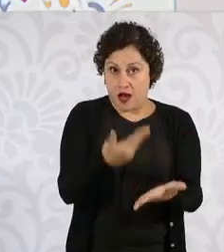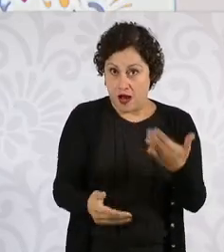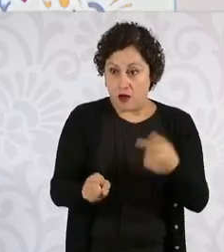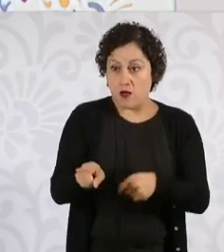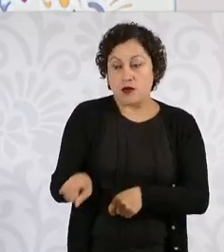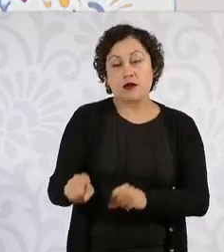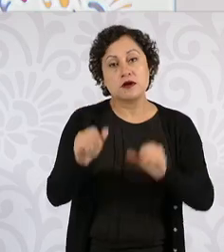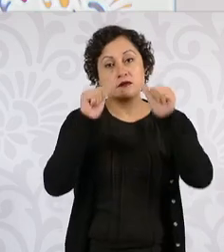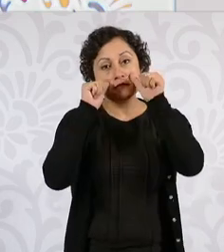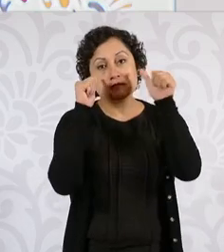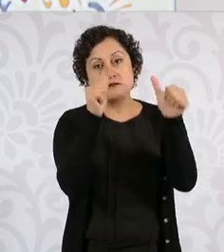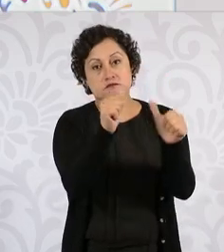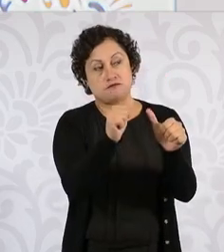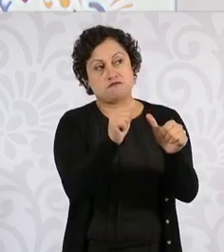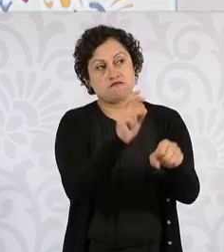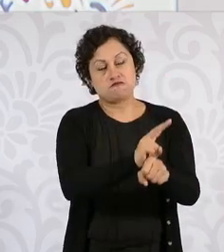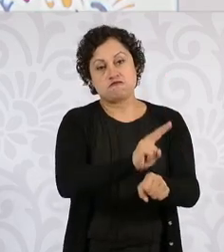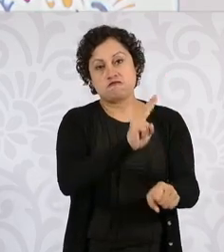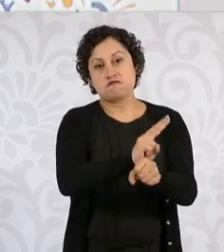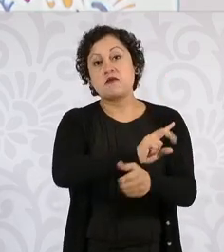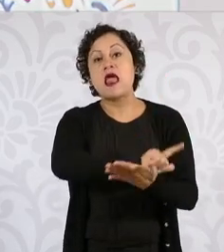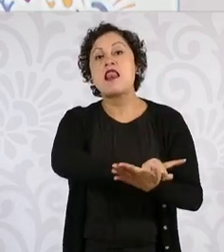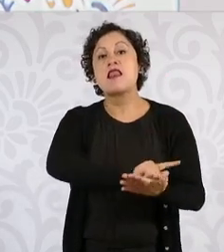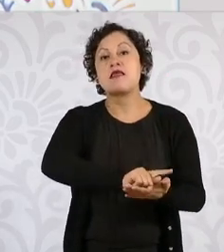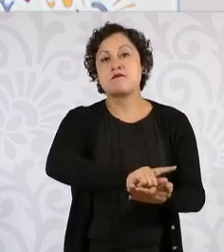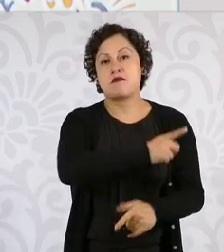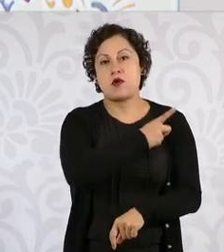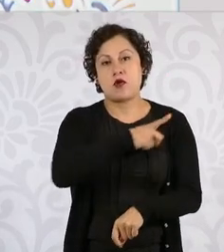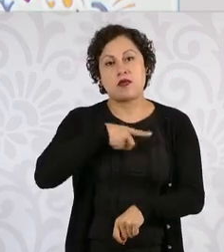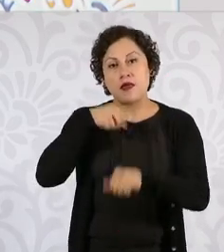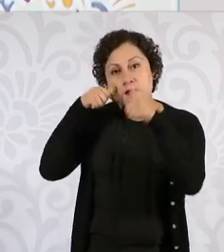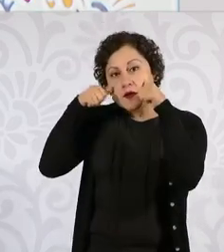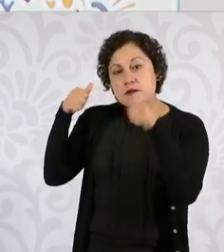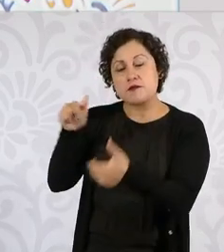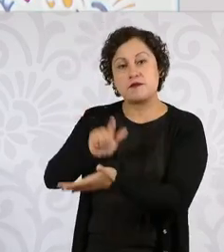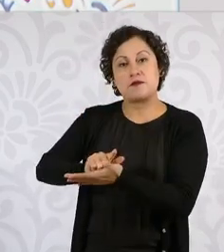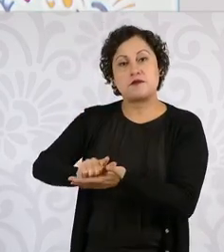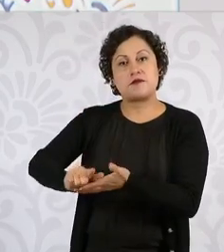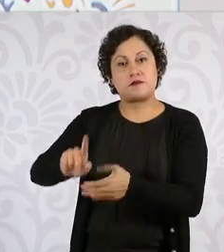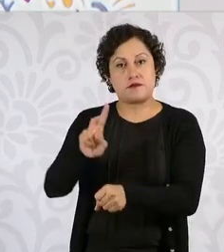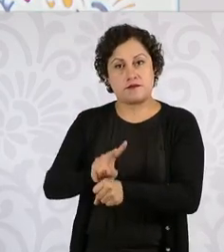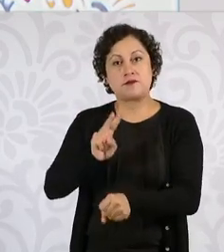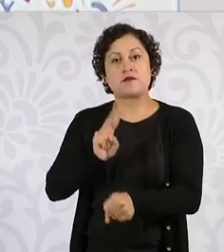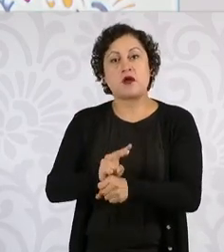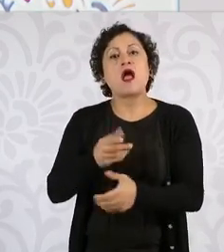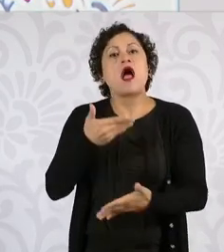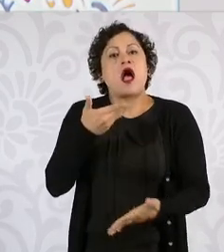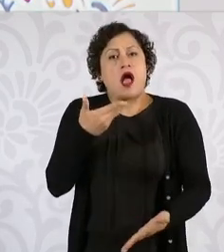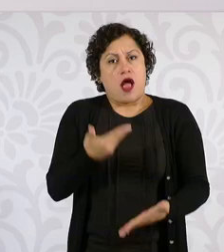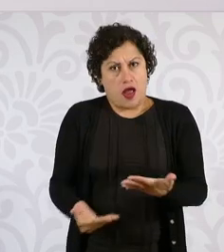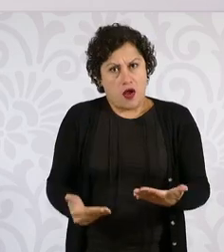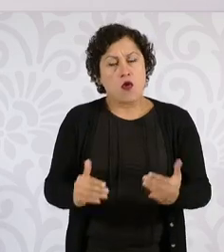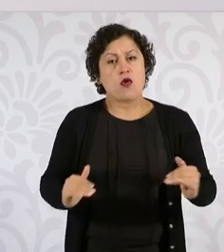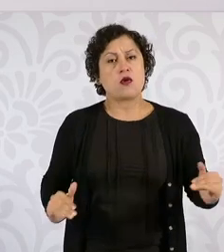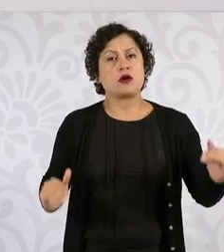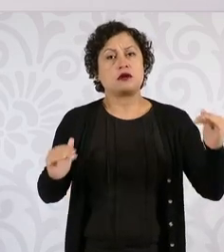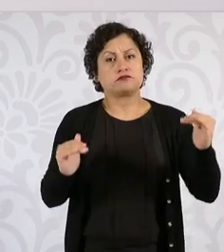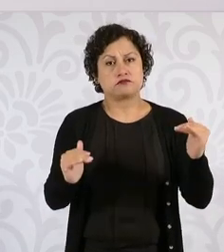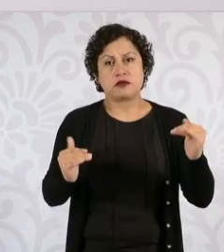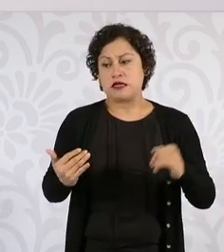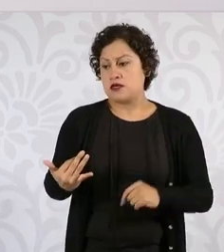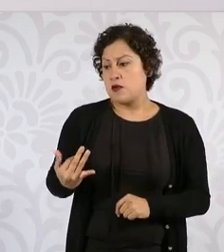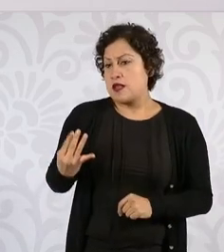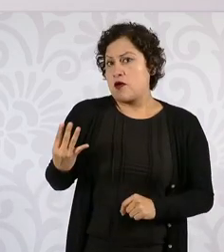el 54% de la energía eléctrica y los privados el 46%, que fue la misma propuesta que